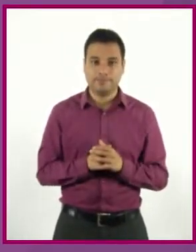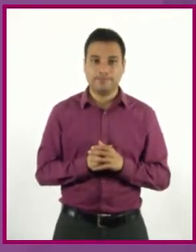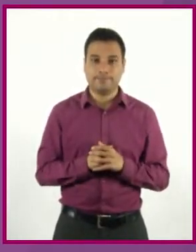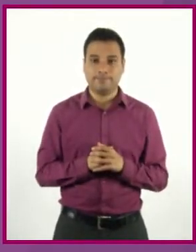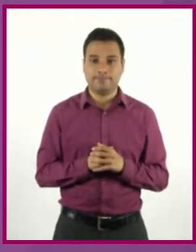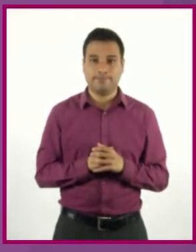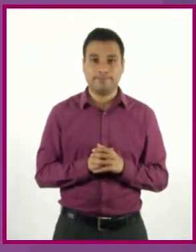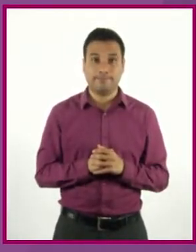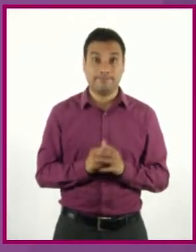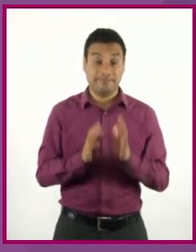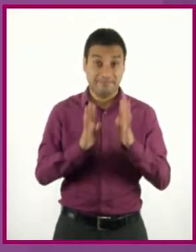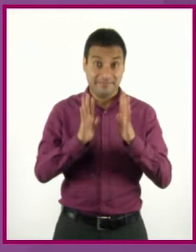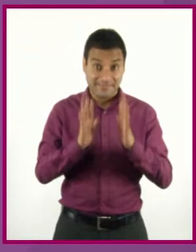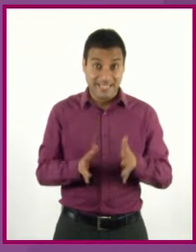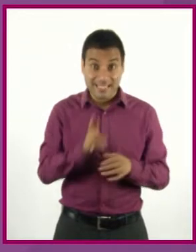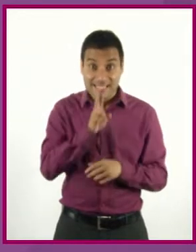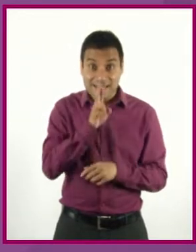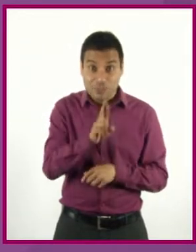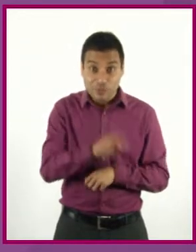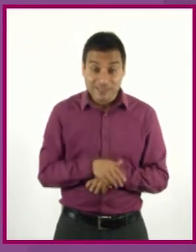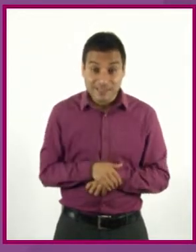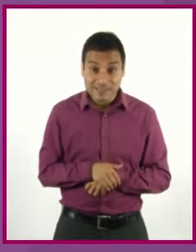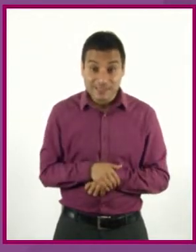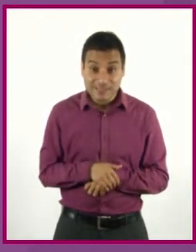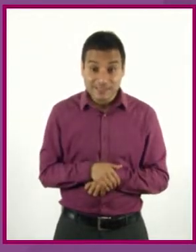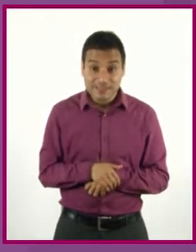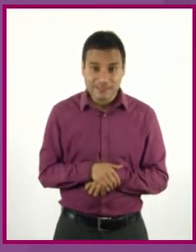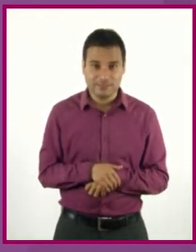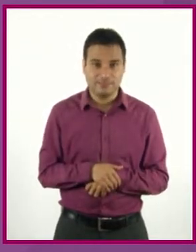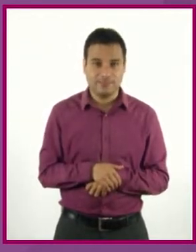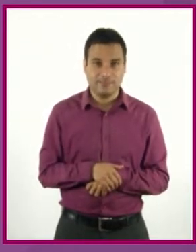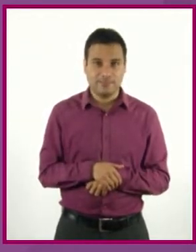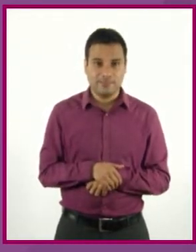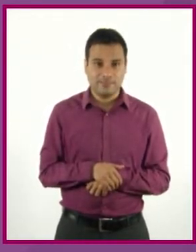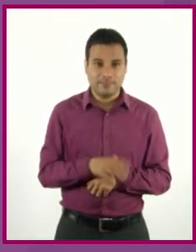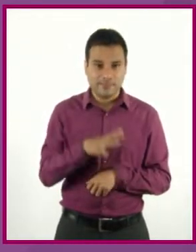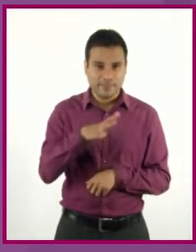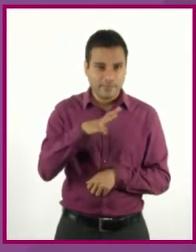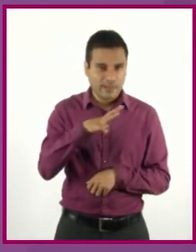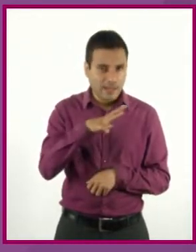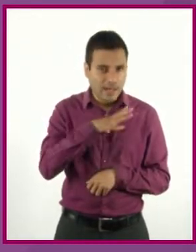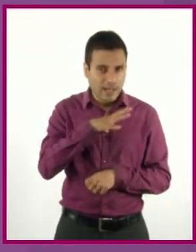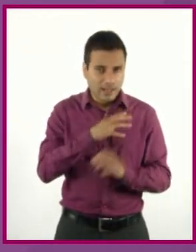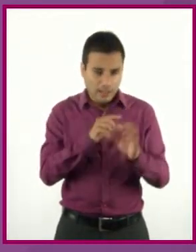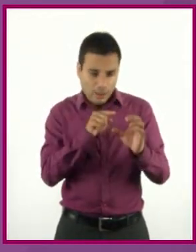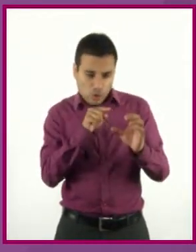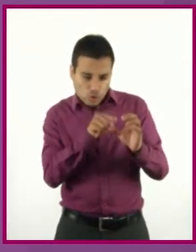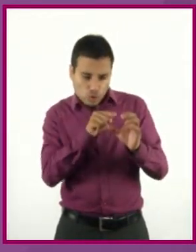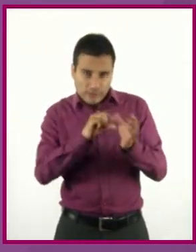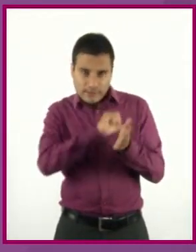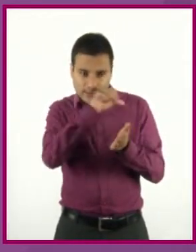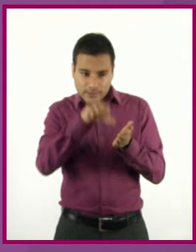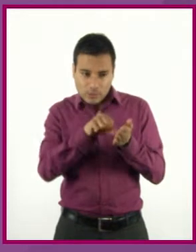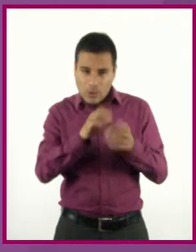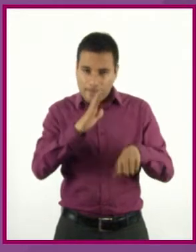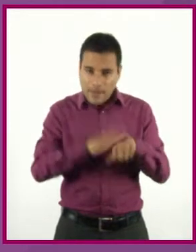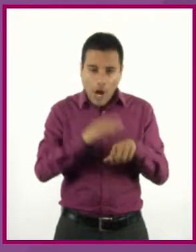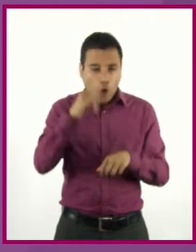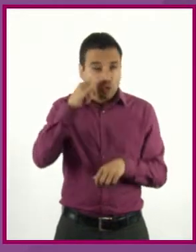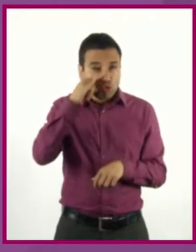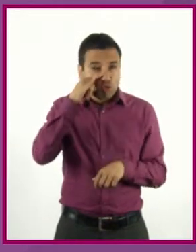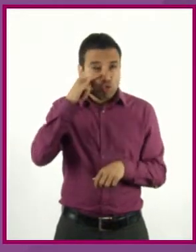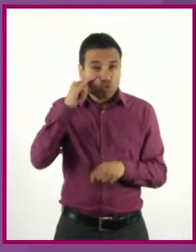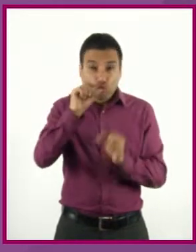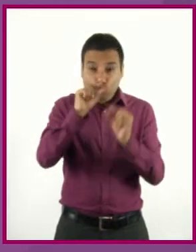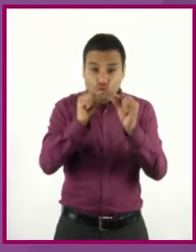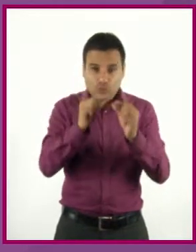¿Ya resolviste lo de la chispa? ¿No habrá partículas más pequeñas dentro del núcleo? ¿Sí? Sí,